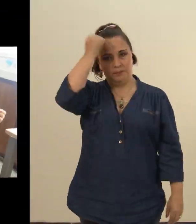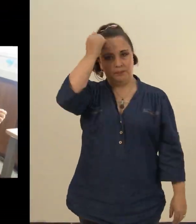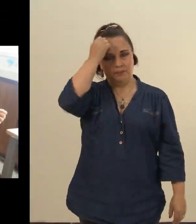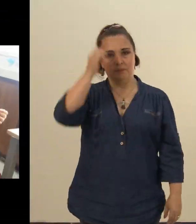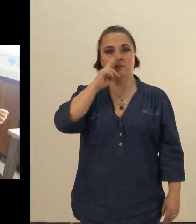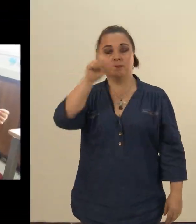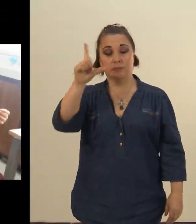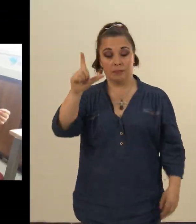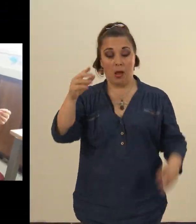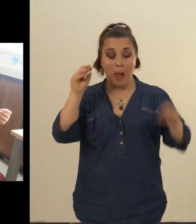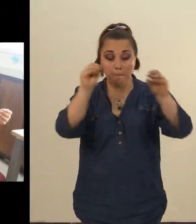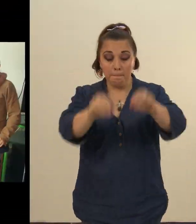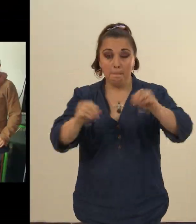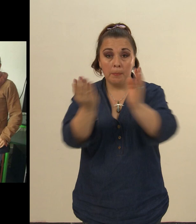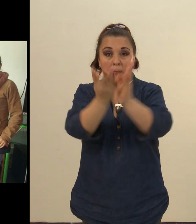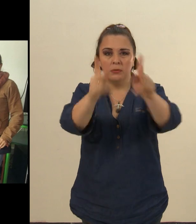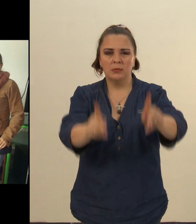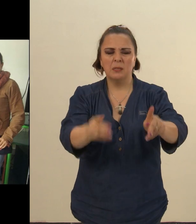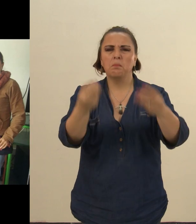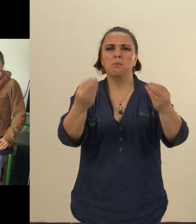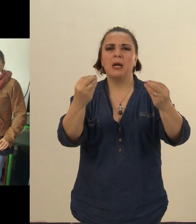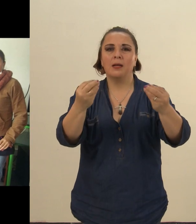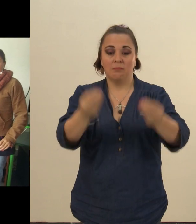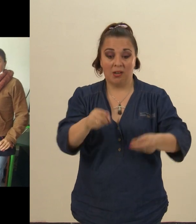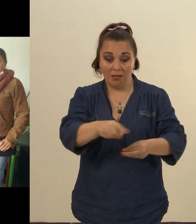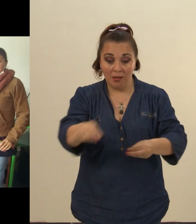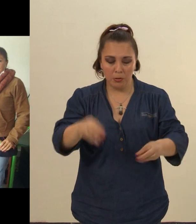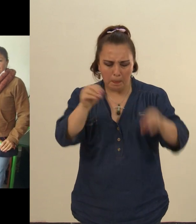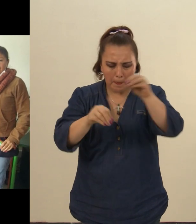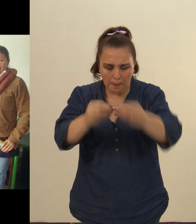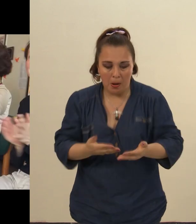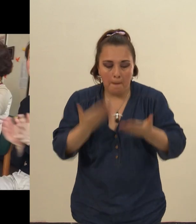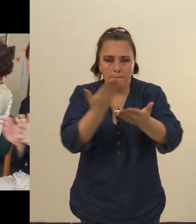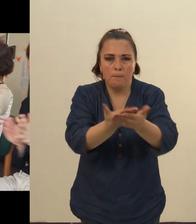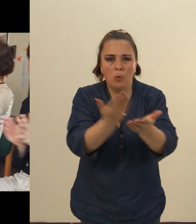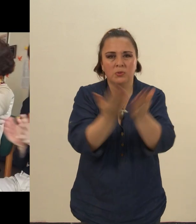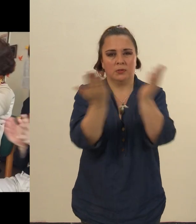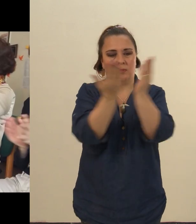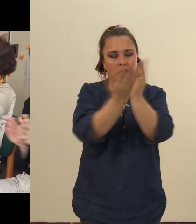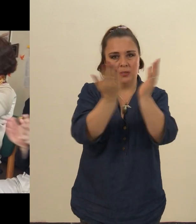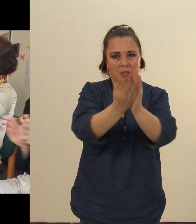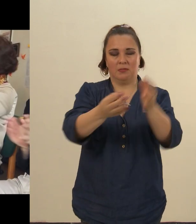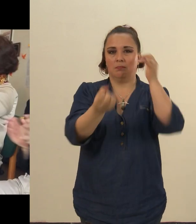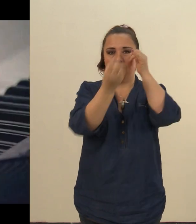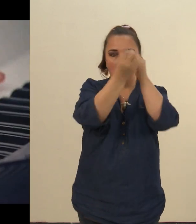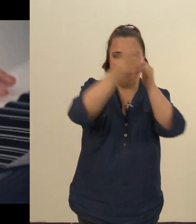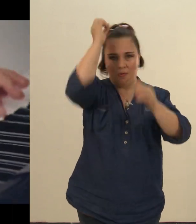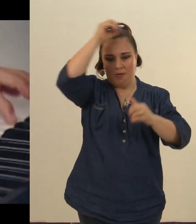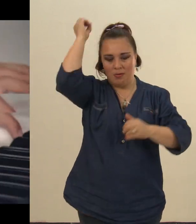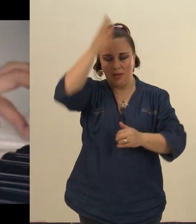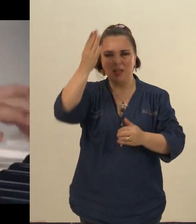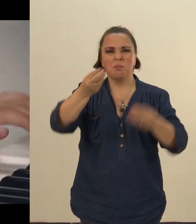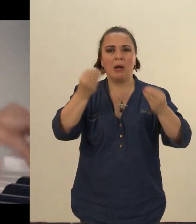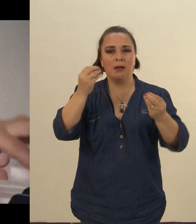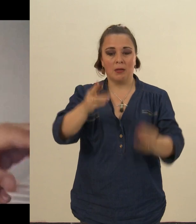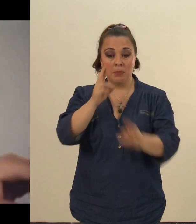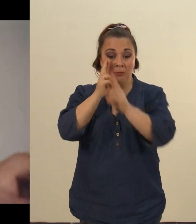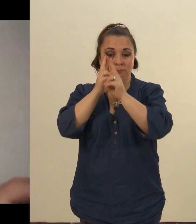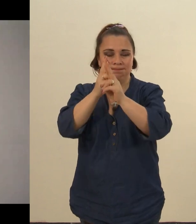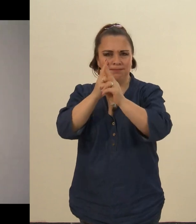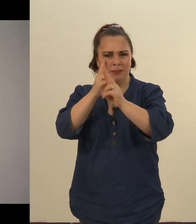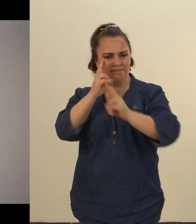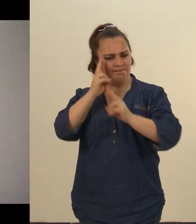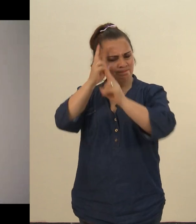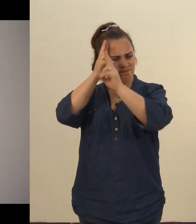La Licenciatura en Educación Especial de la Universidad Pedagógica Nacional ha preparado a sus estudiantes para plantear propuestas educativas, pedagógicas